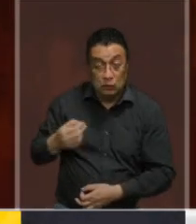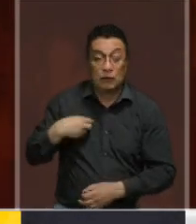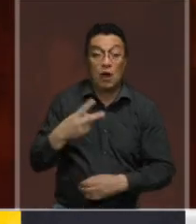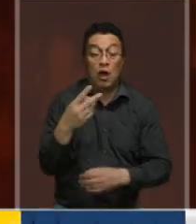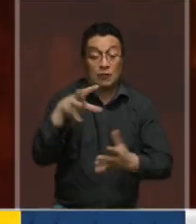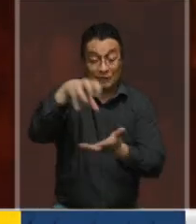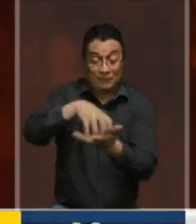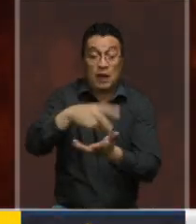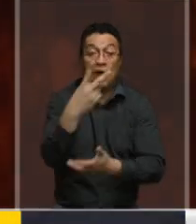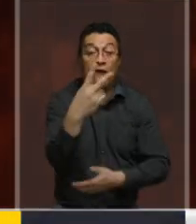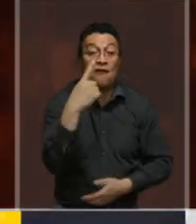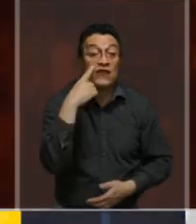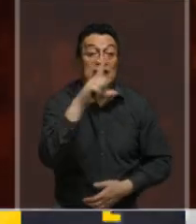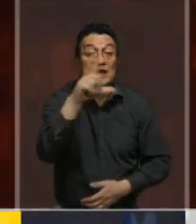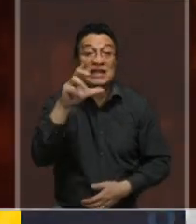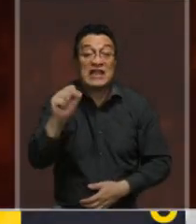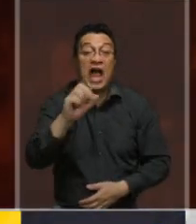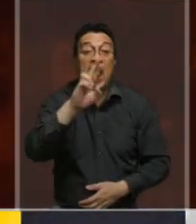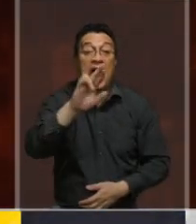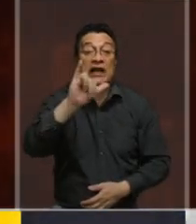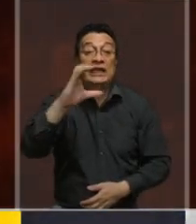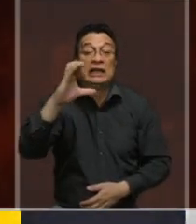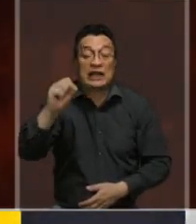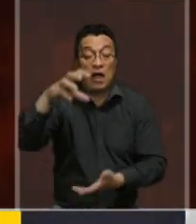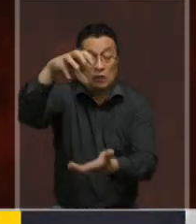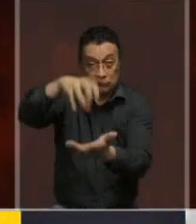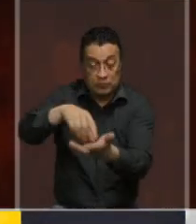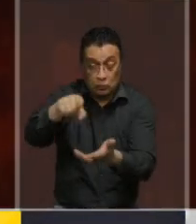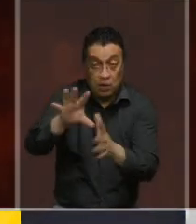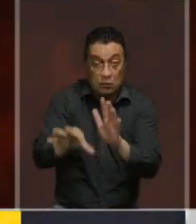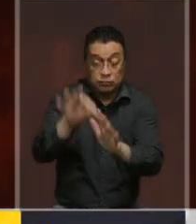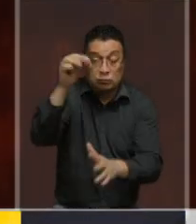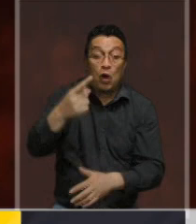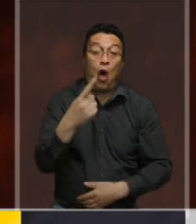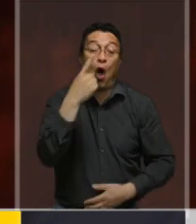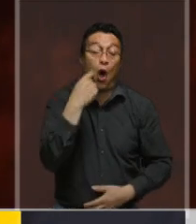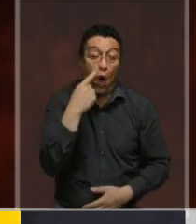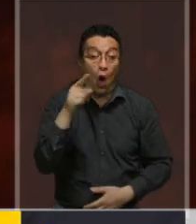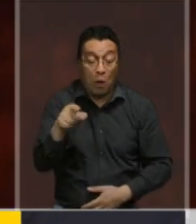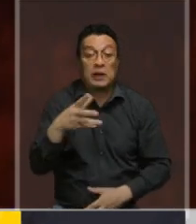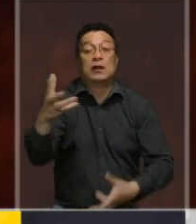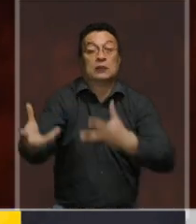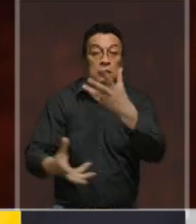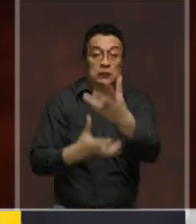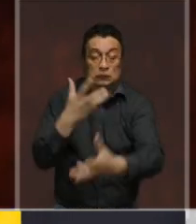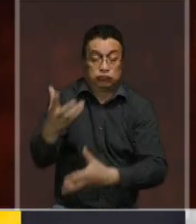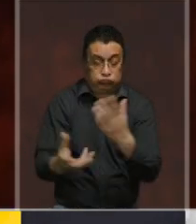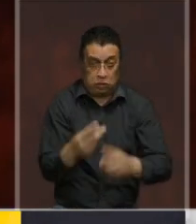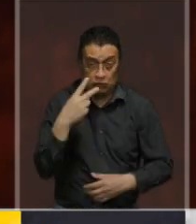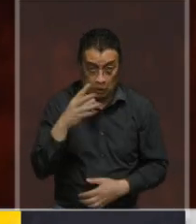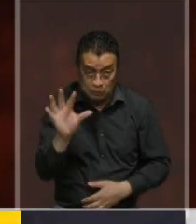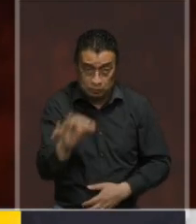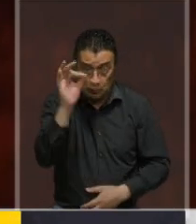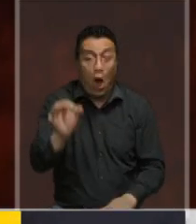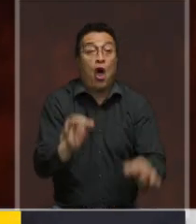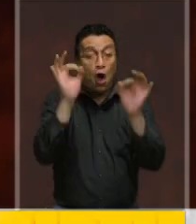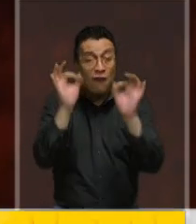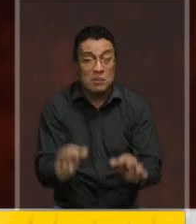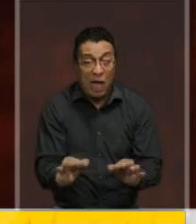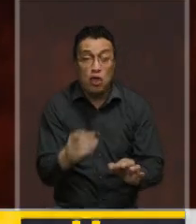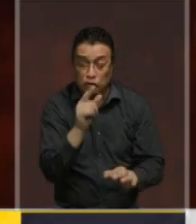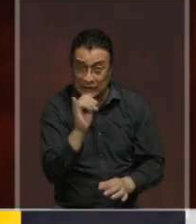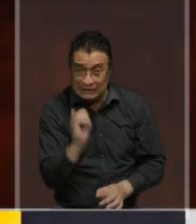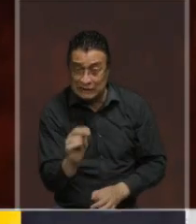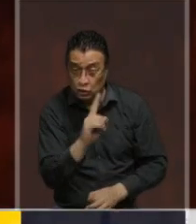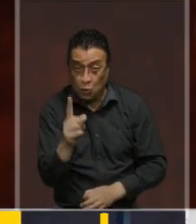Villarrica, ubicada en Tranque Sur, se habría encontrado una persona de sexo masculino calcinada por el fuego. ¿Se ha podido confirmar por parte del gobierno que hay